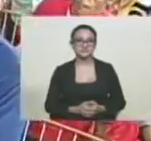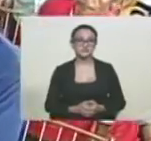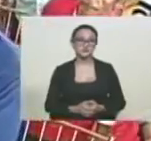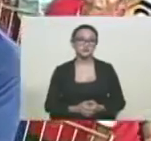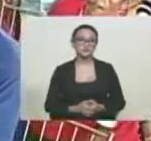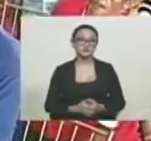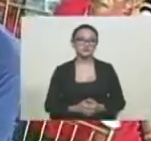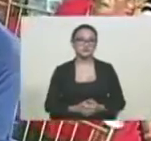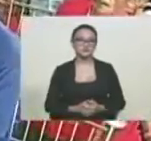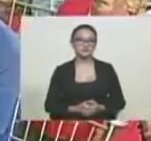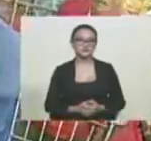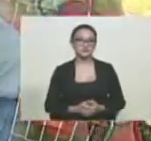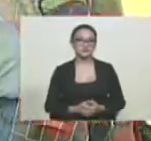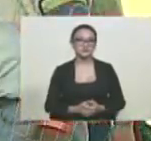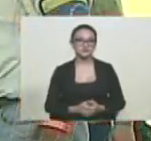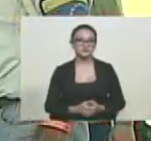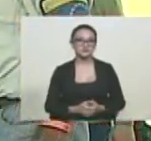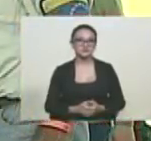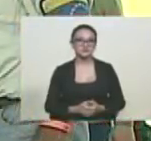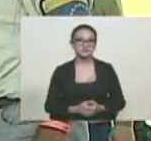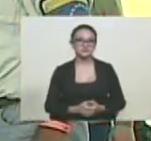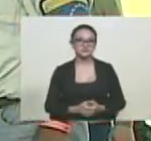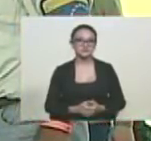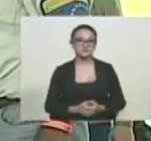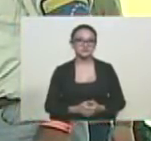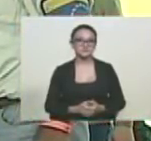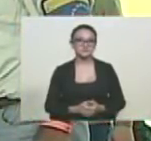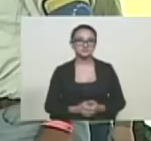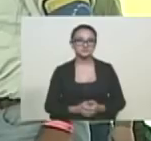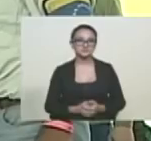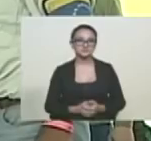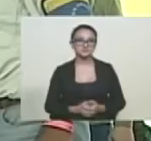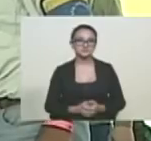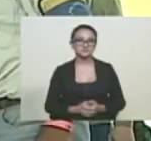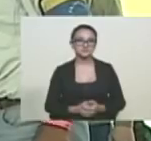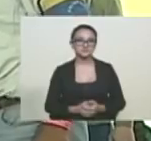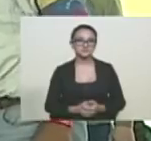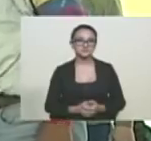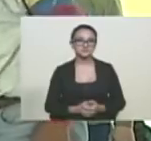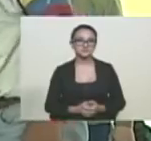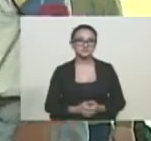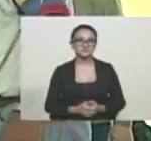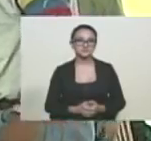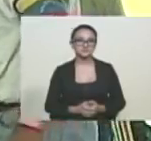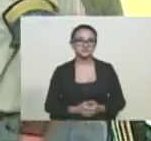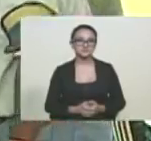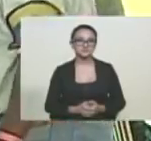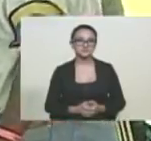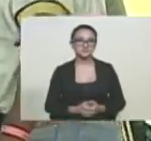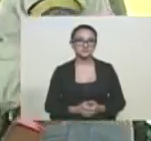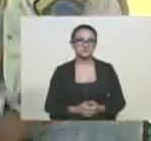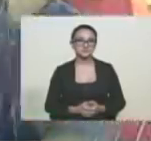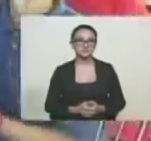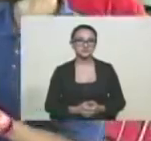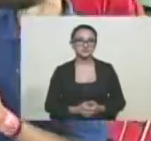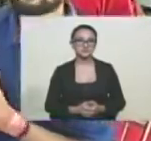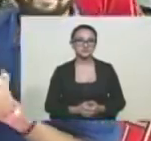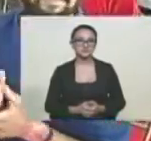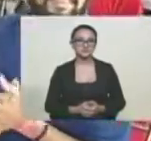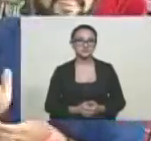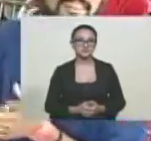Conversación de la máxima autoridad del país con el sector campesino, quien nuevamente el Estado ratifica el apoyo